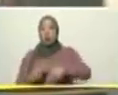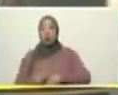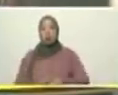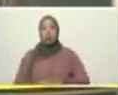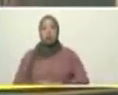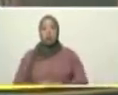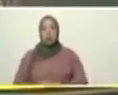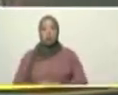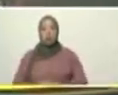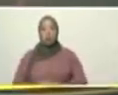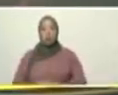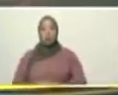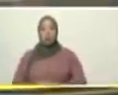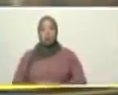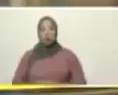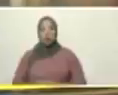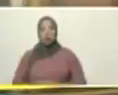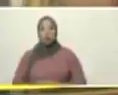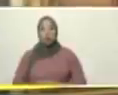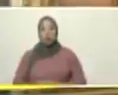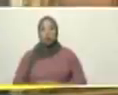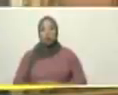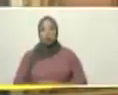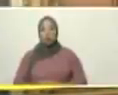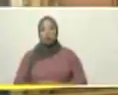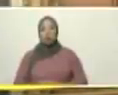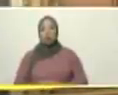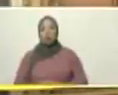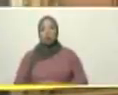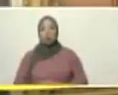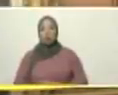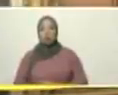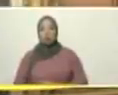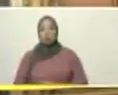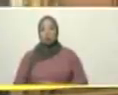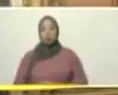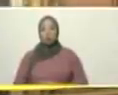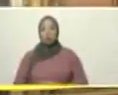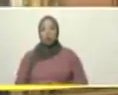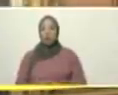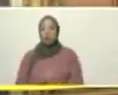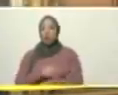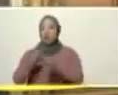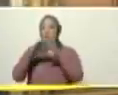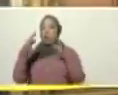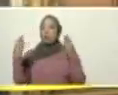entreguista de los intereses coloniales, neocoloniales e imperiales del mundo.